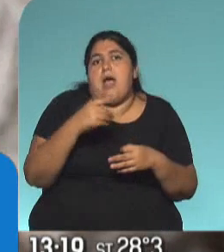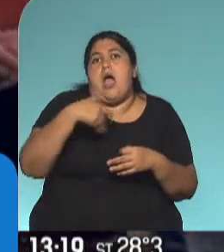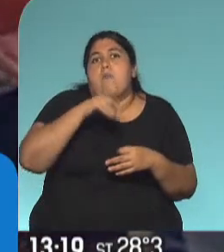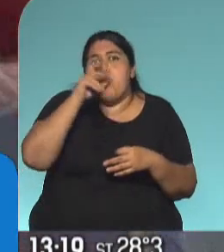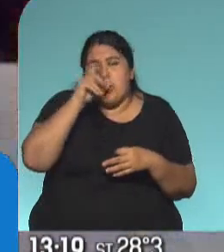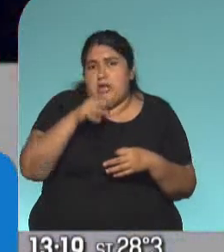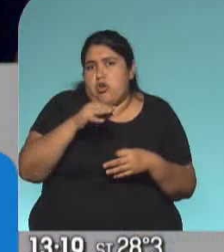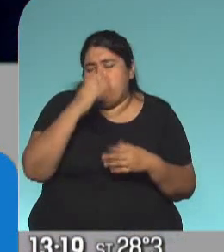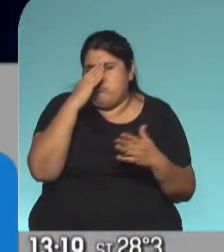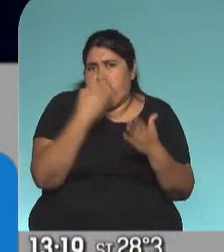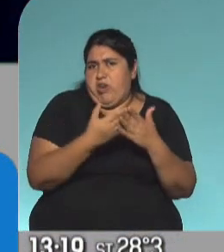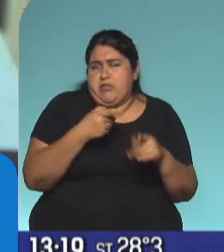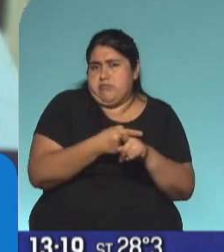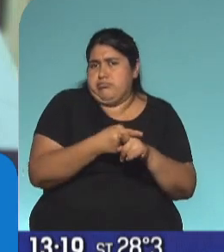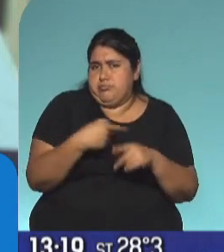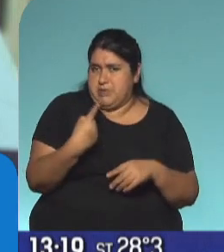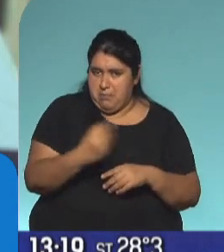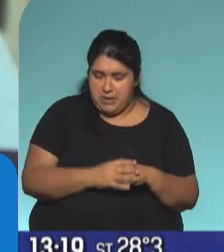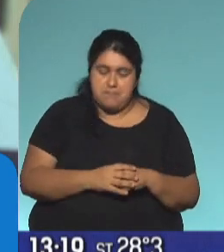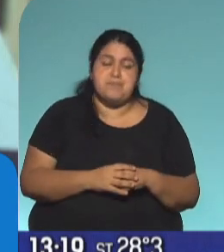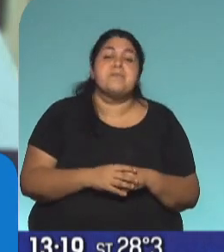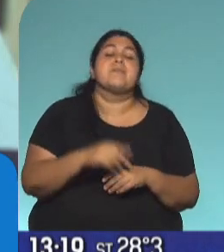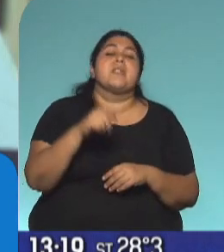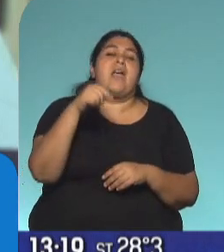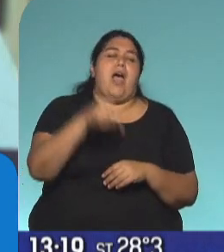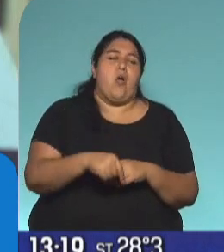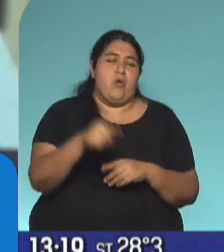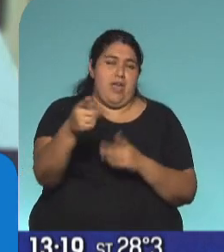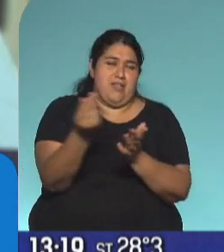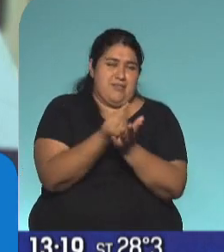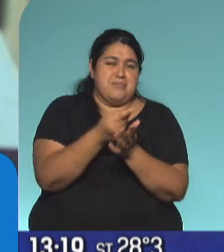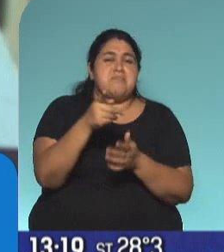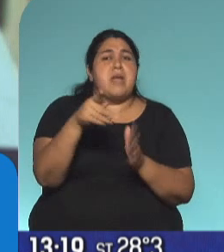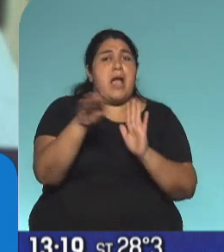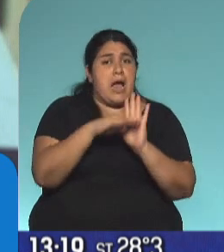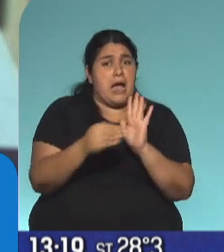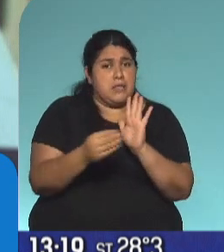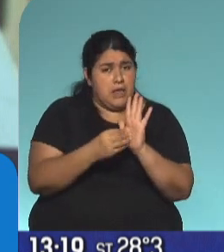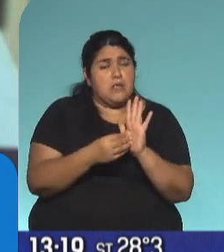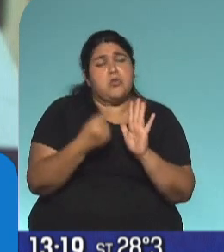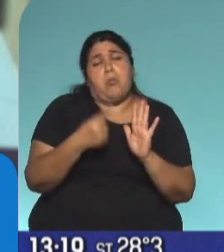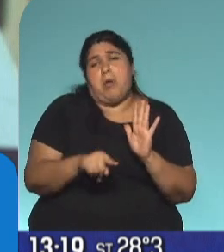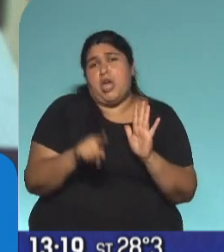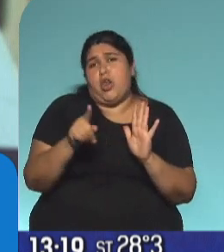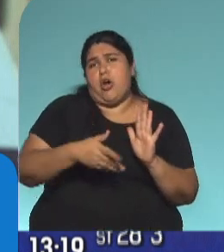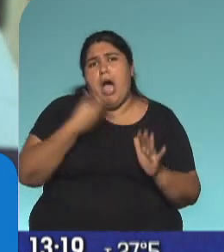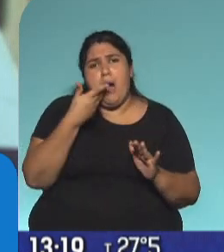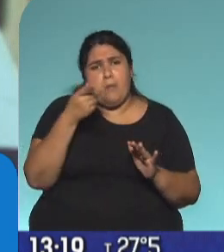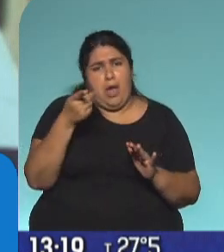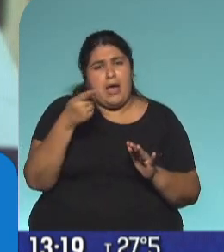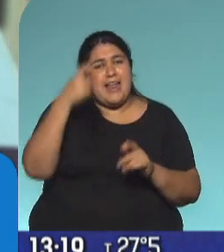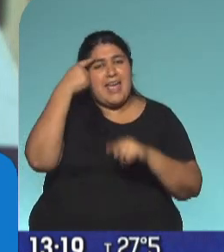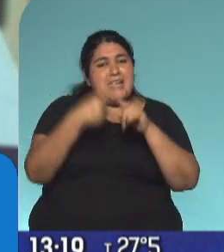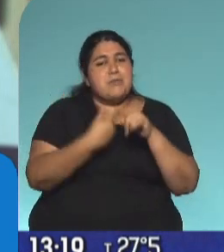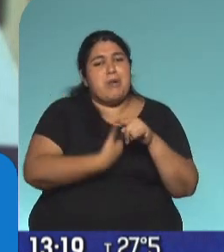manifestación. Definitivamente. Vamos a escuchar a quien no fue candidato, pero que tiene bastante que ver con estas elecciones, que es el